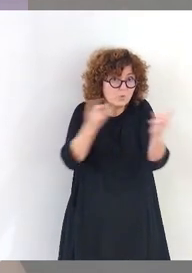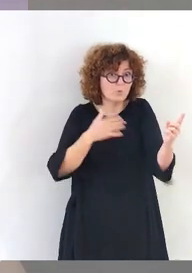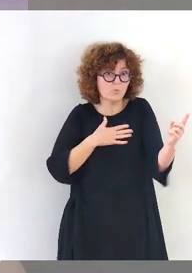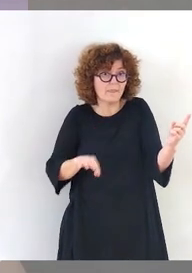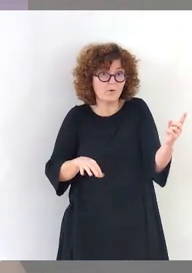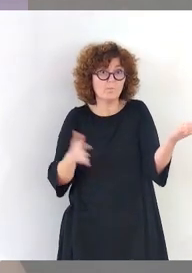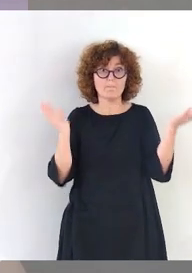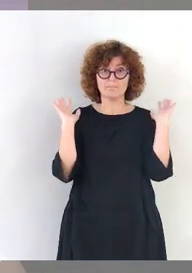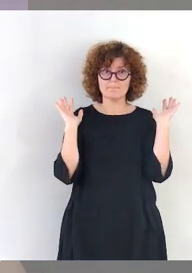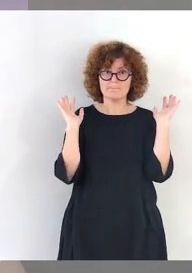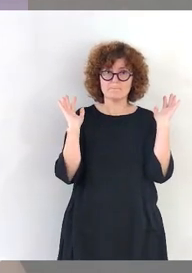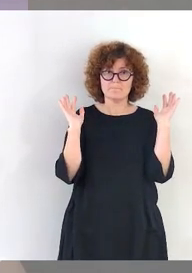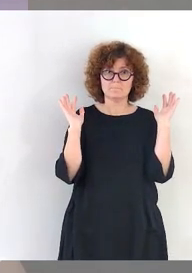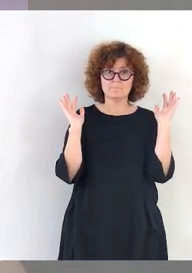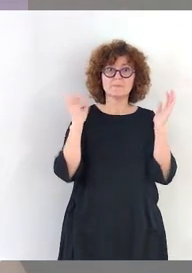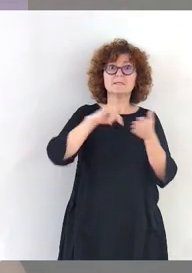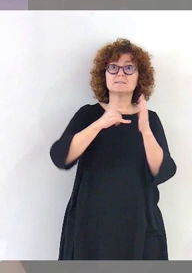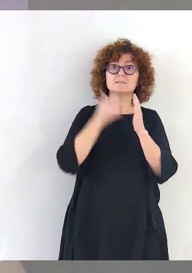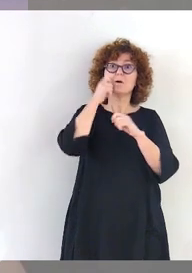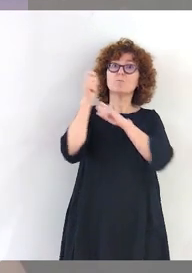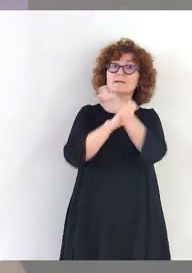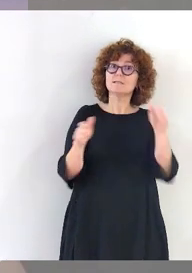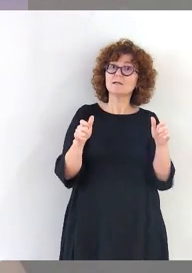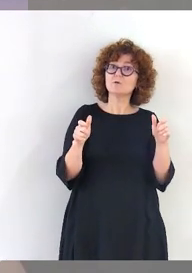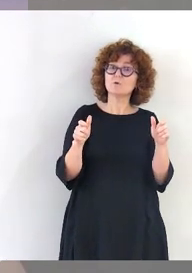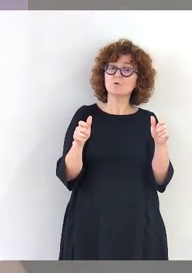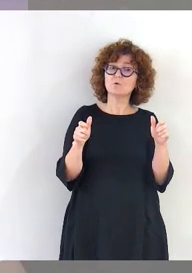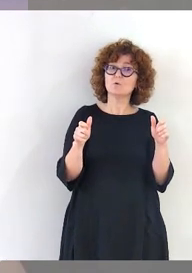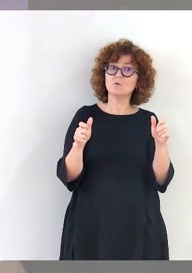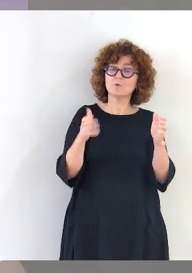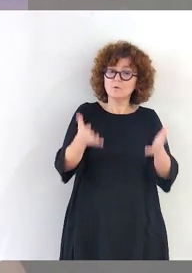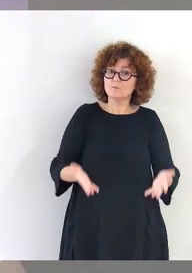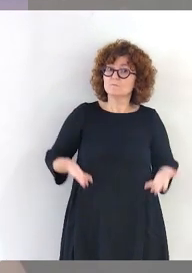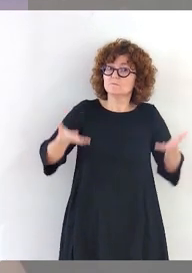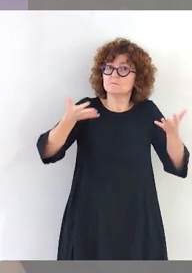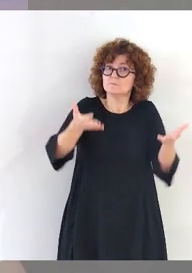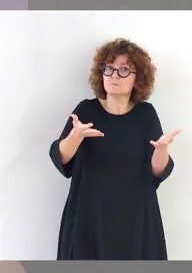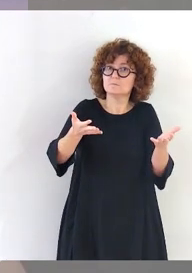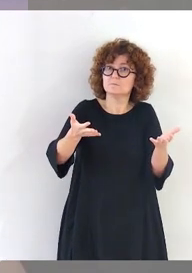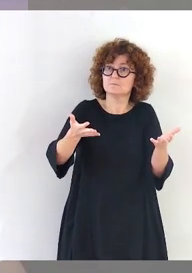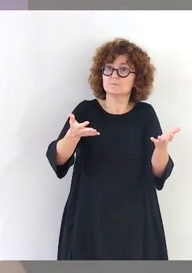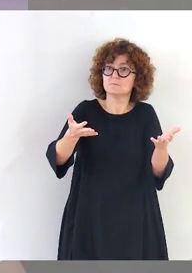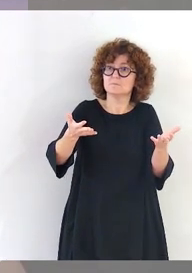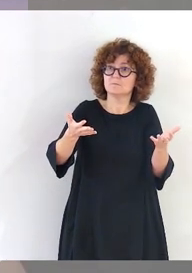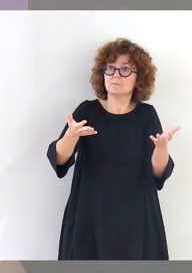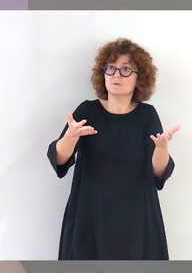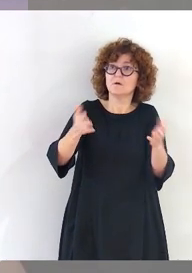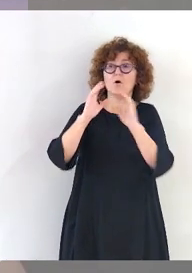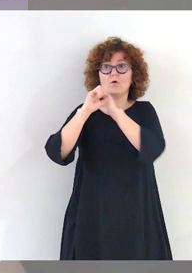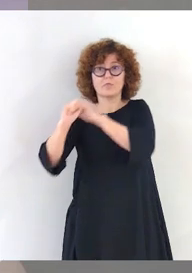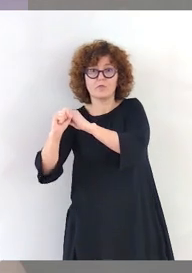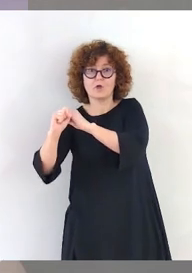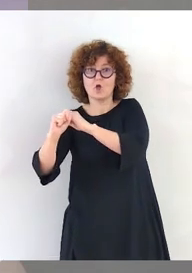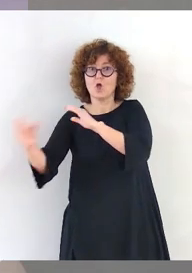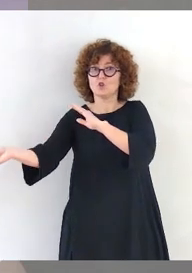duda enorme sobre si el sistema humanitario está al servicio de los donantes que sabemos Cuál es su